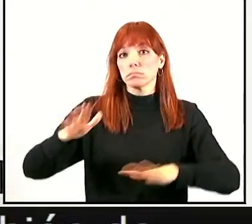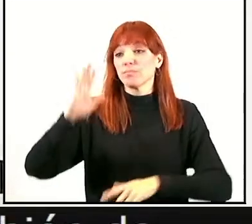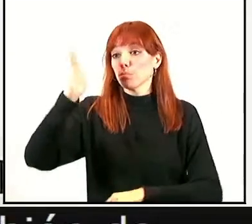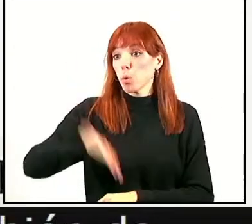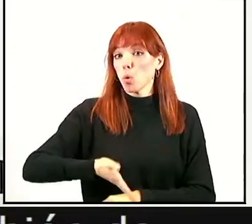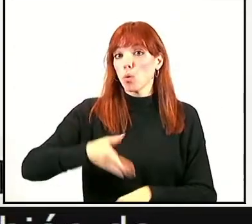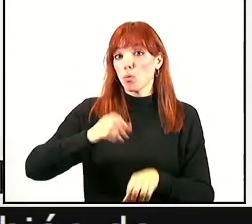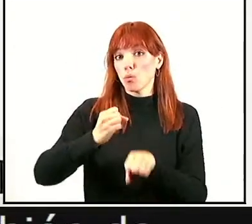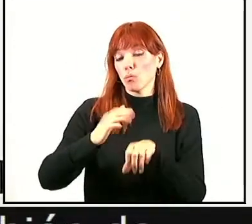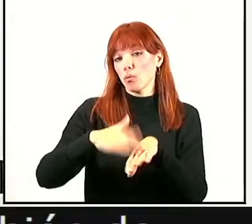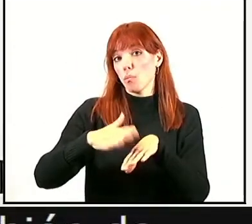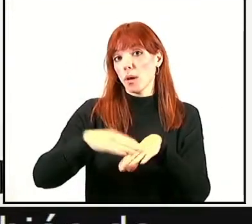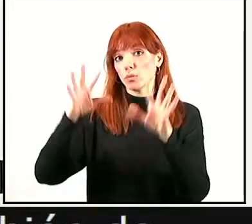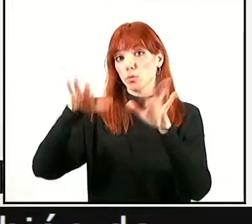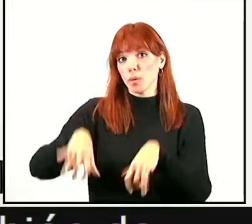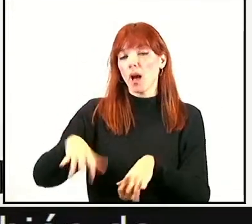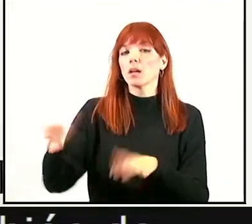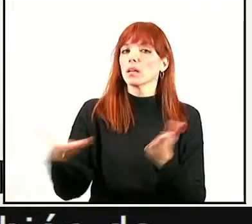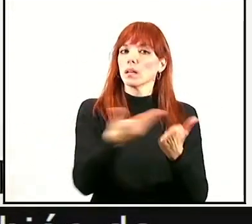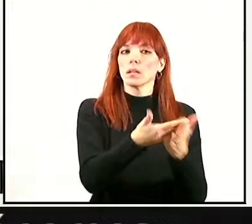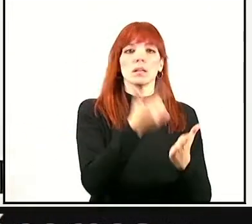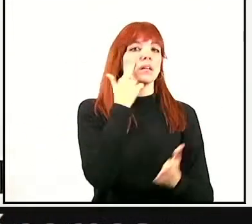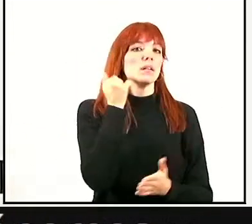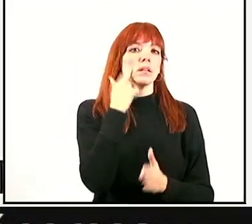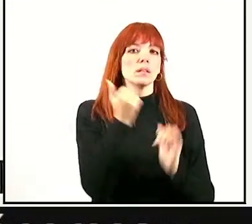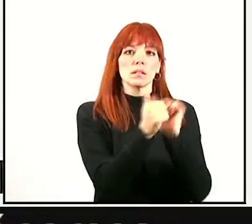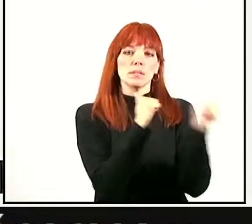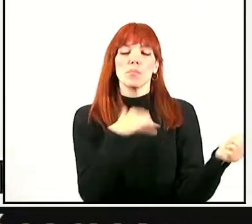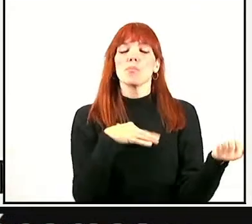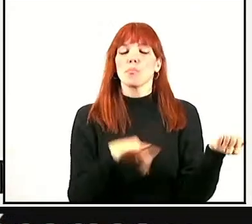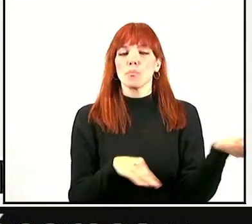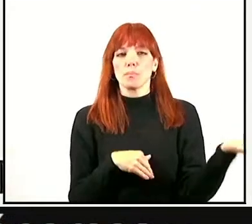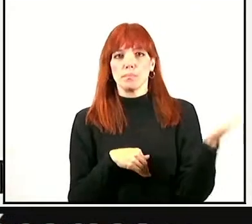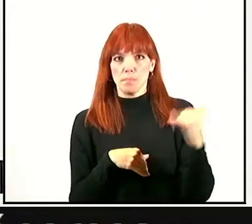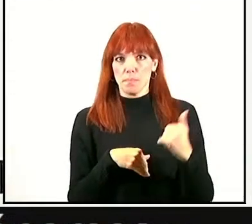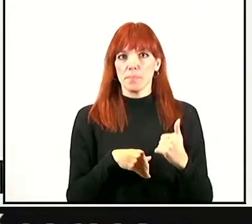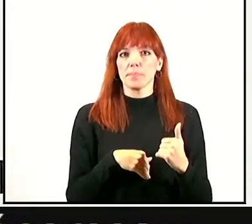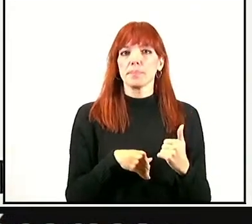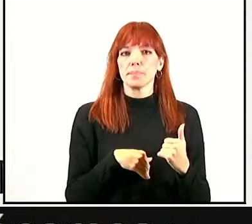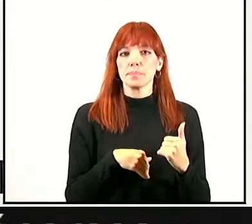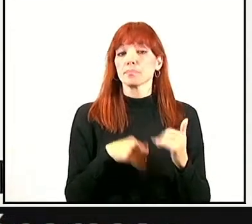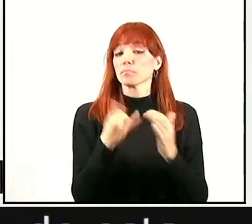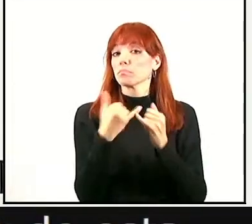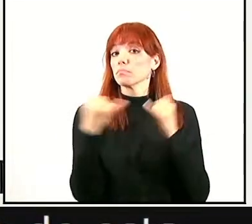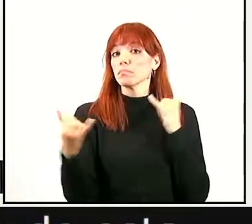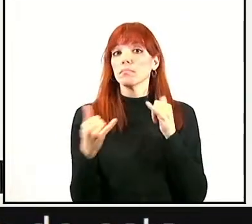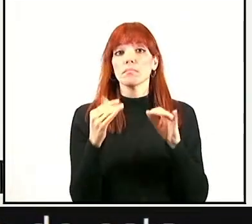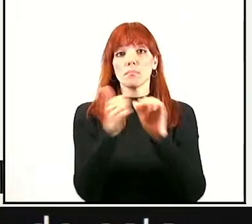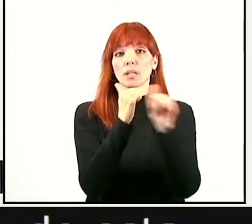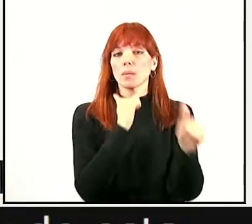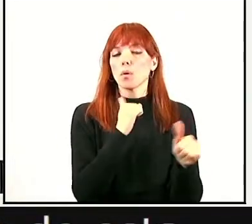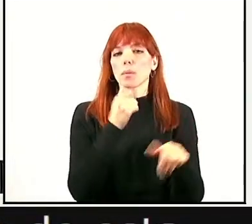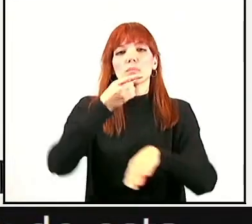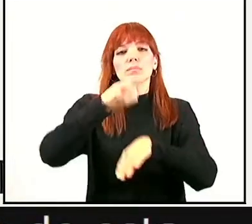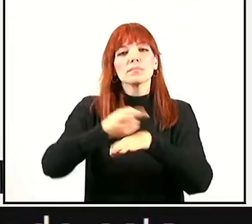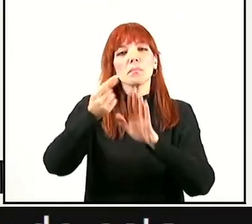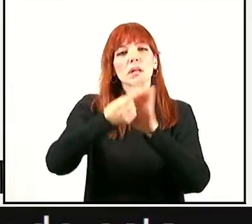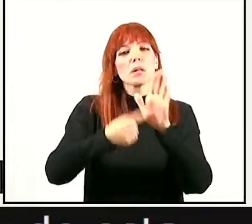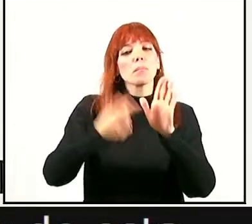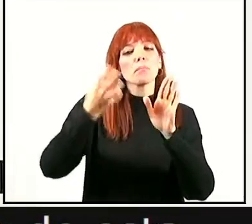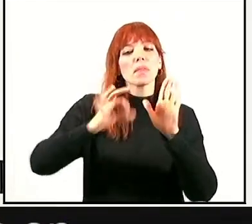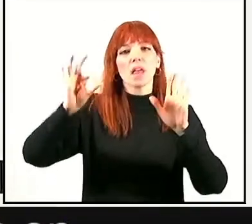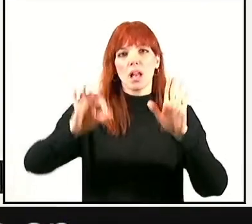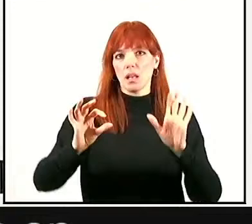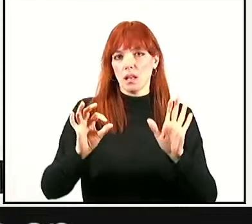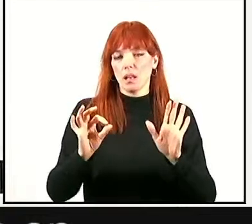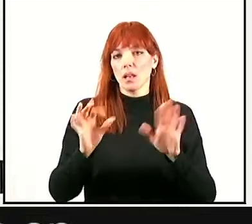que puedan disfrutar de esta línea de préstamos. Una línea de préstamos en condiciones especiales para